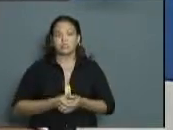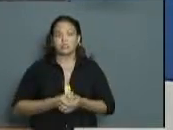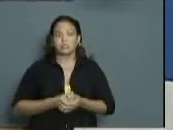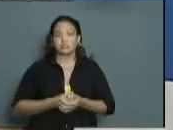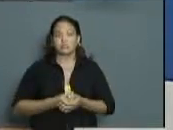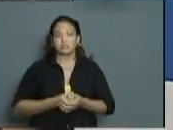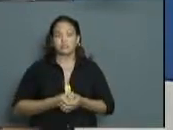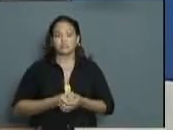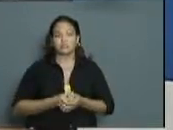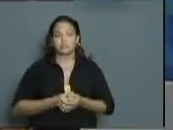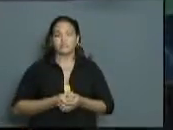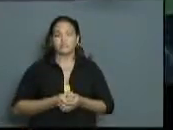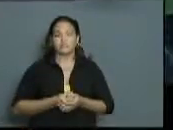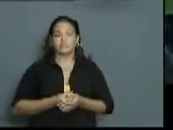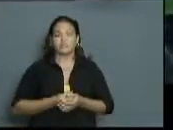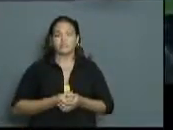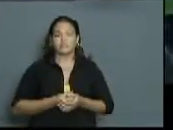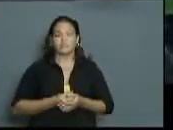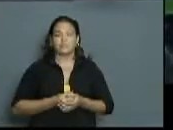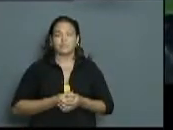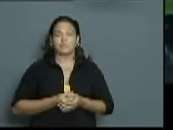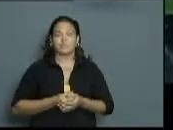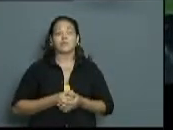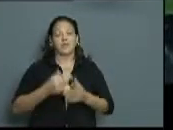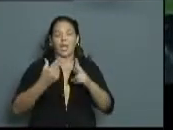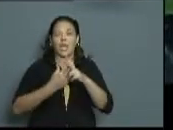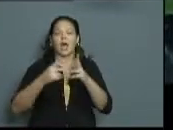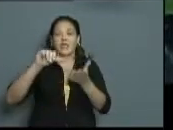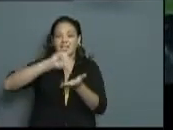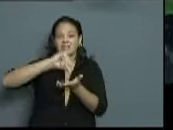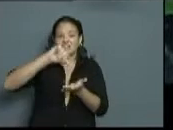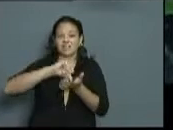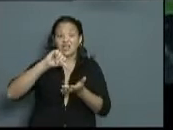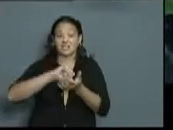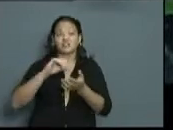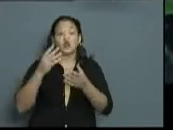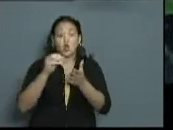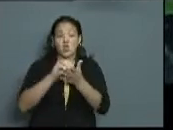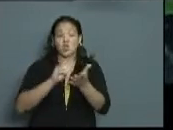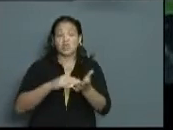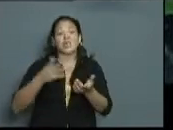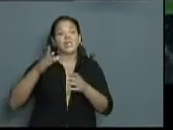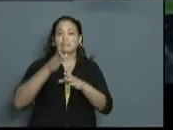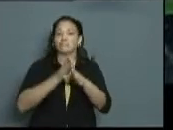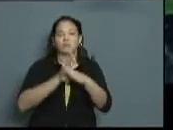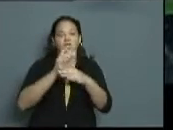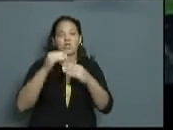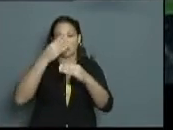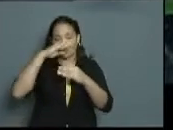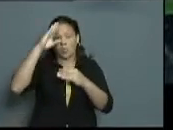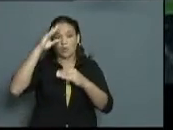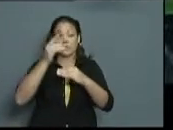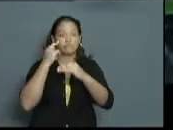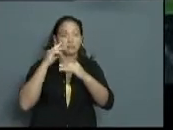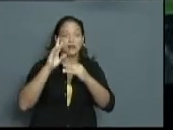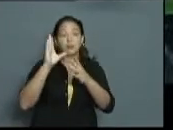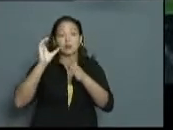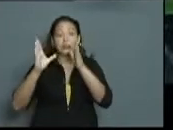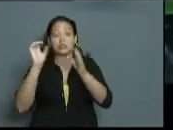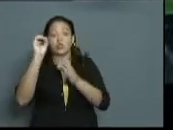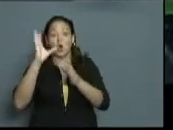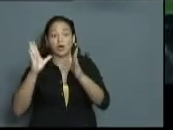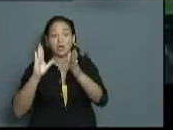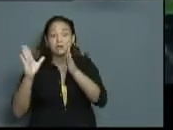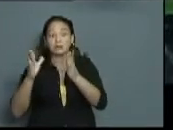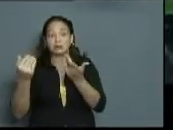está favoreciendo el aporte de humedad al centro del país y al occidente. En la región oriental, miren,